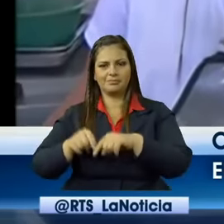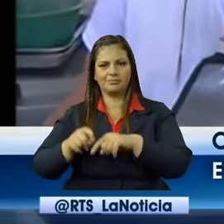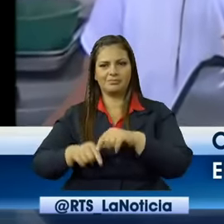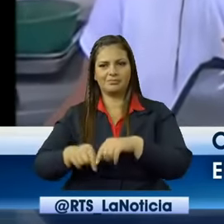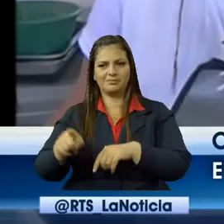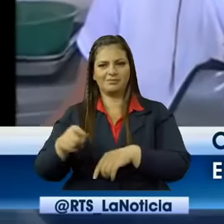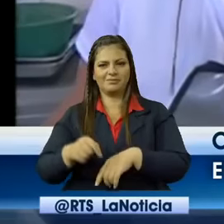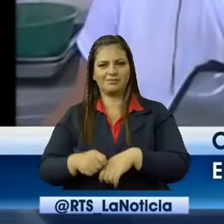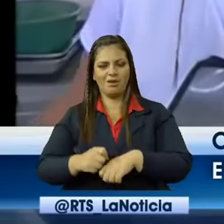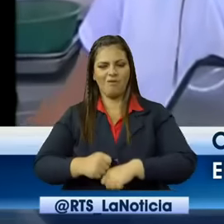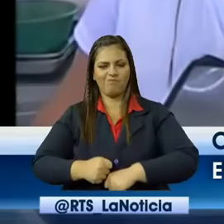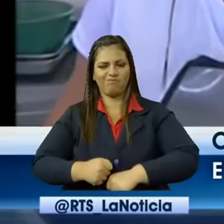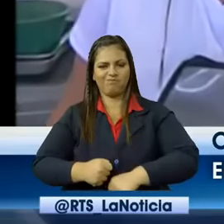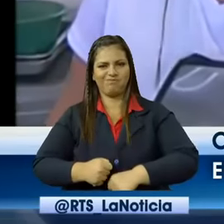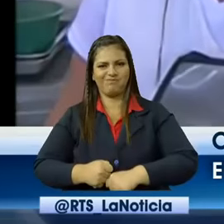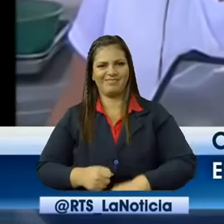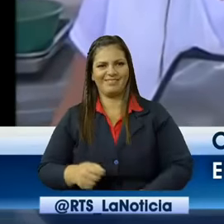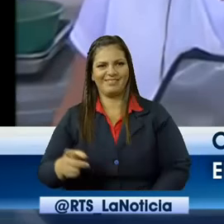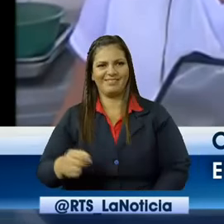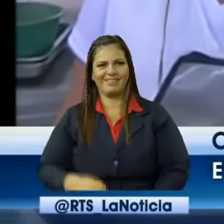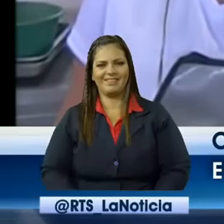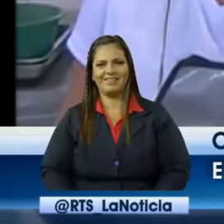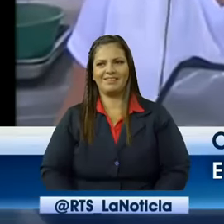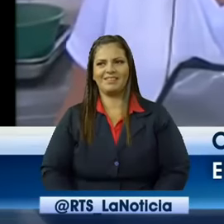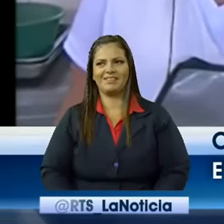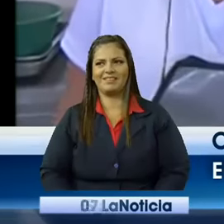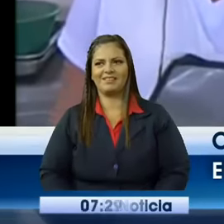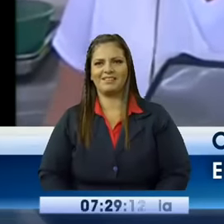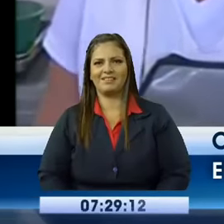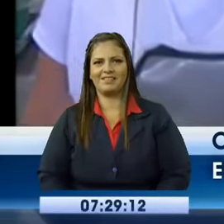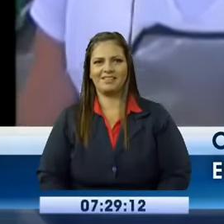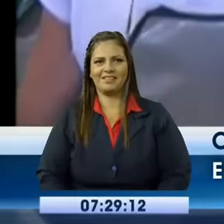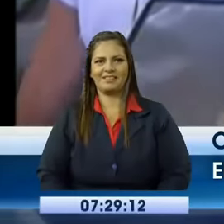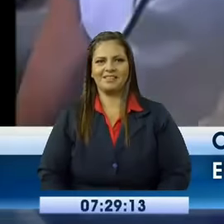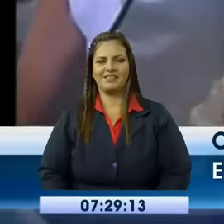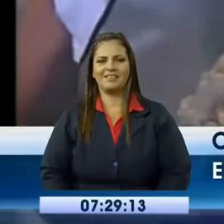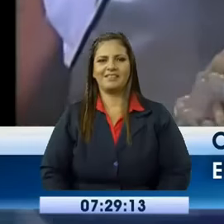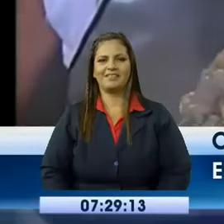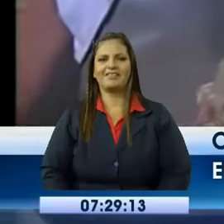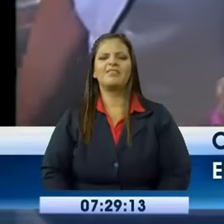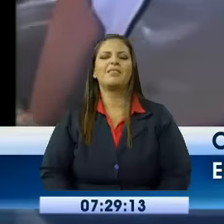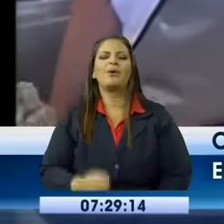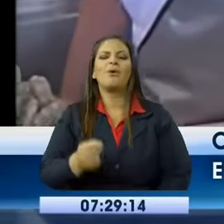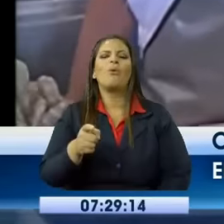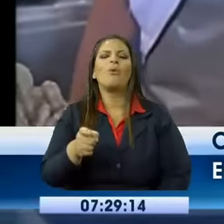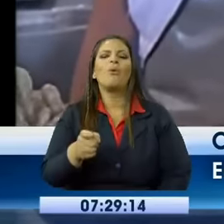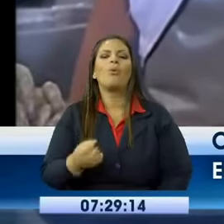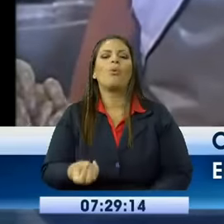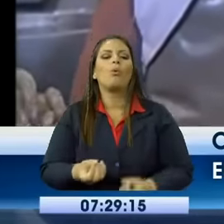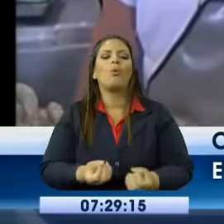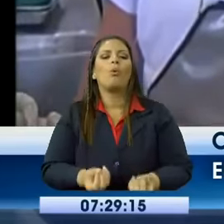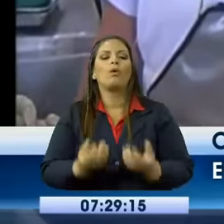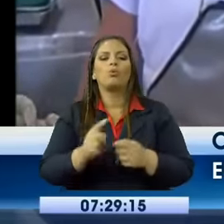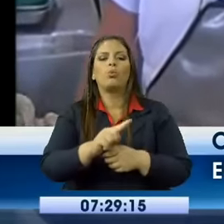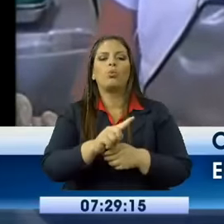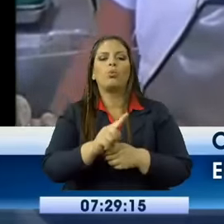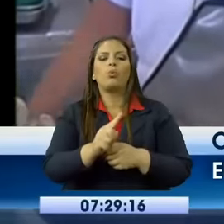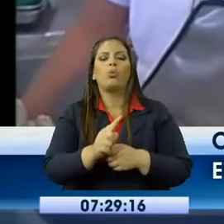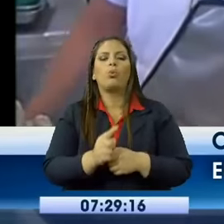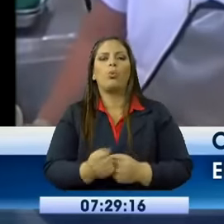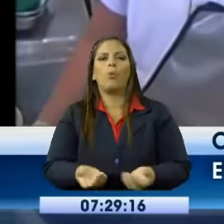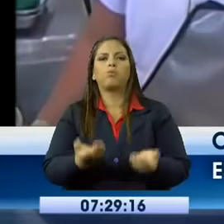sería. No, una libra es suficiente. Come bastante el hombre, de 3 platos para arriba. Amiga, la Intendencia realiza